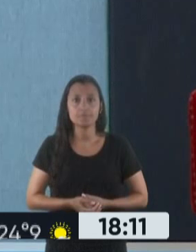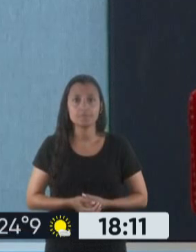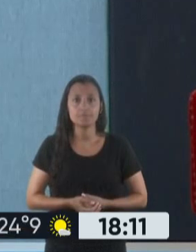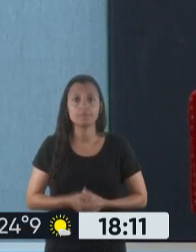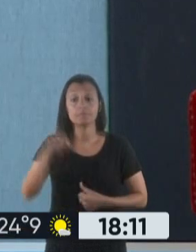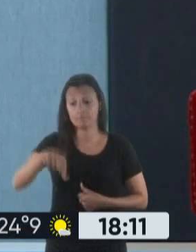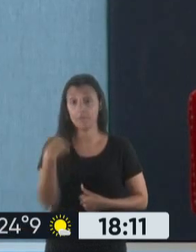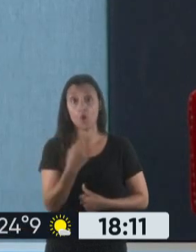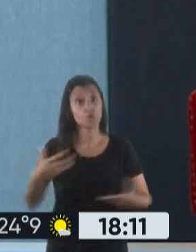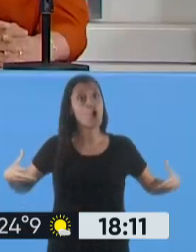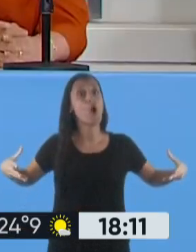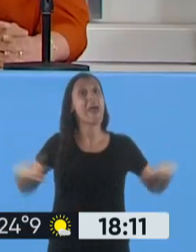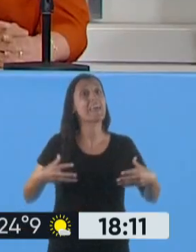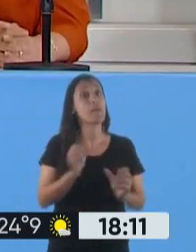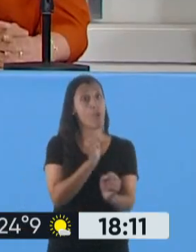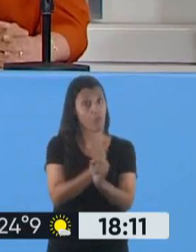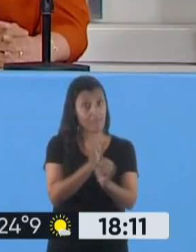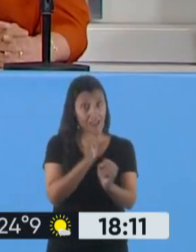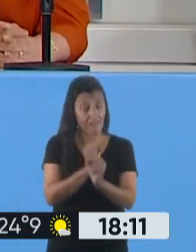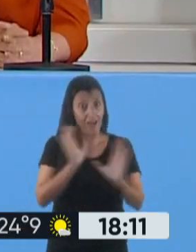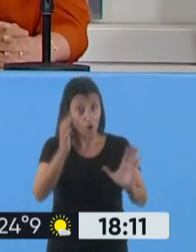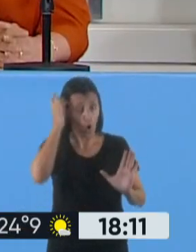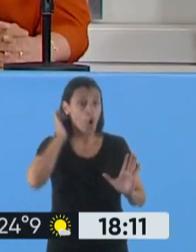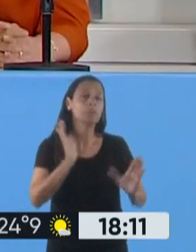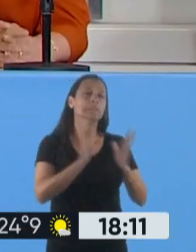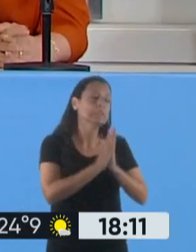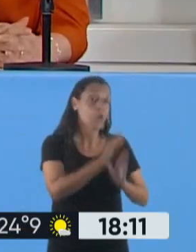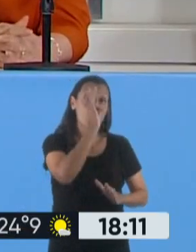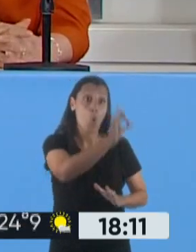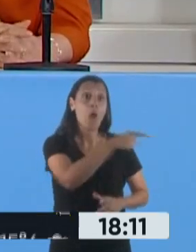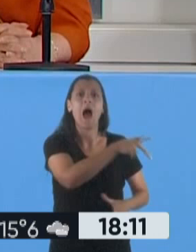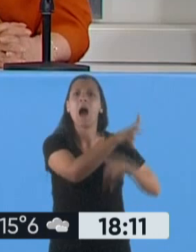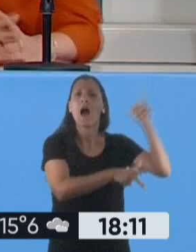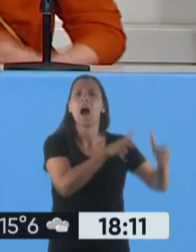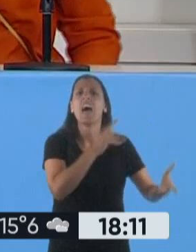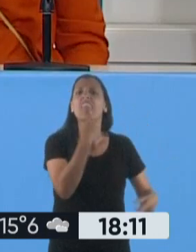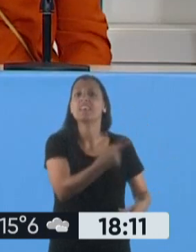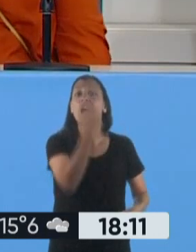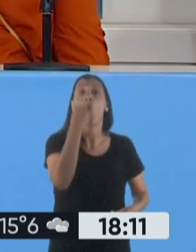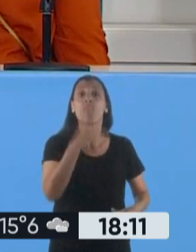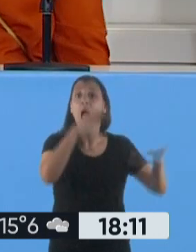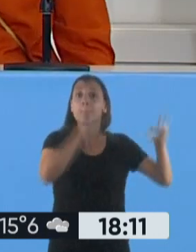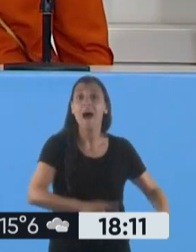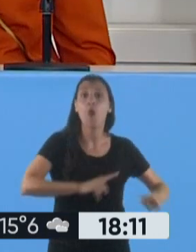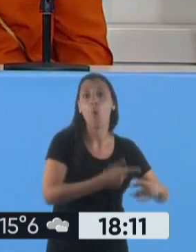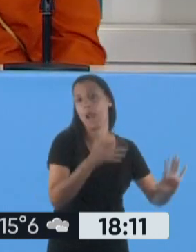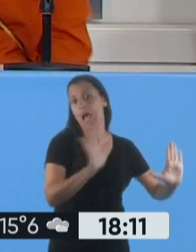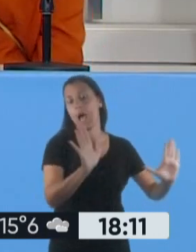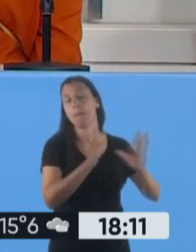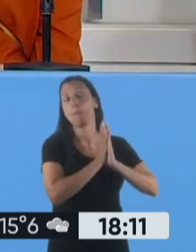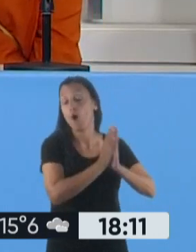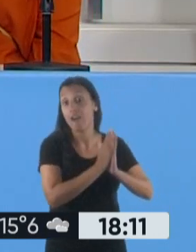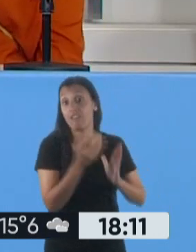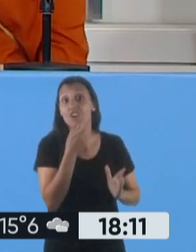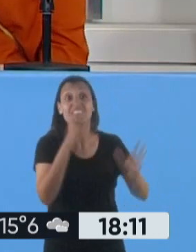este tipo de trabajo que recién contaba, nunca se les ocurra hacer esa huelga, te pido por favor de parar un día a hacer todo esto, porque no sé cómo hacemos, no sé cómo